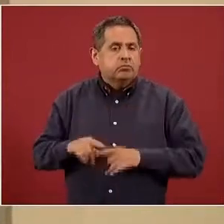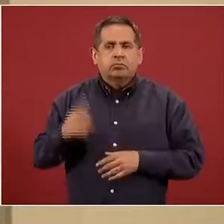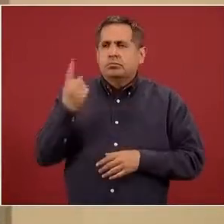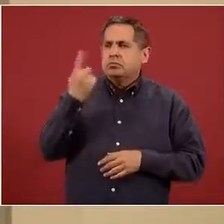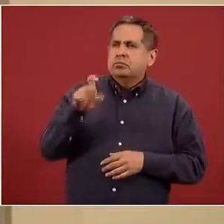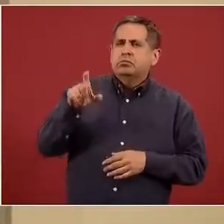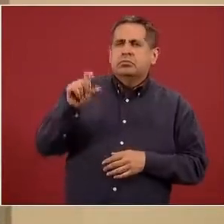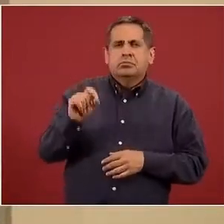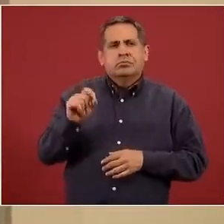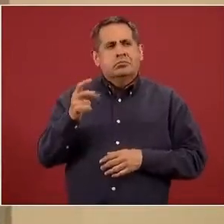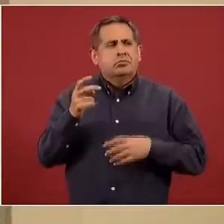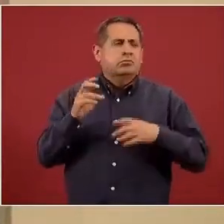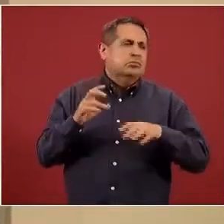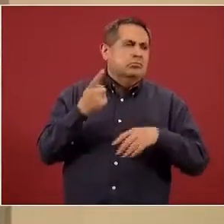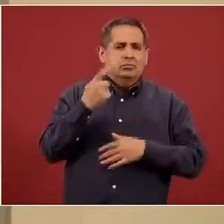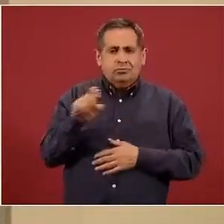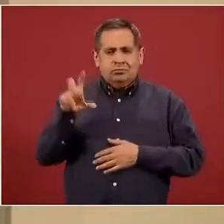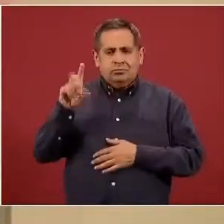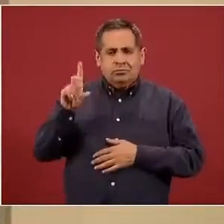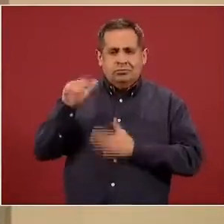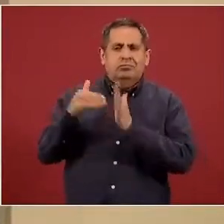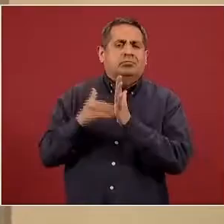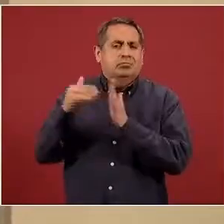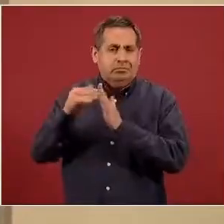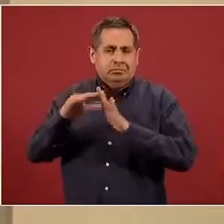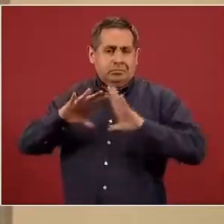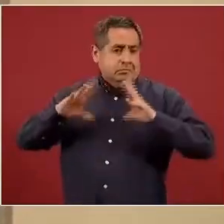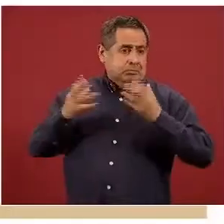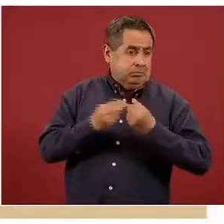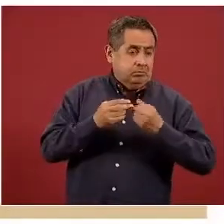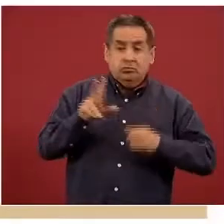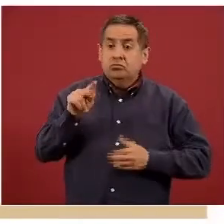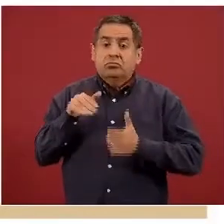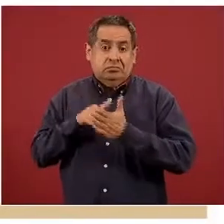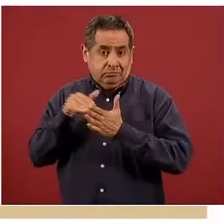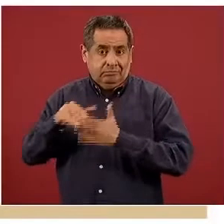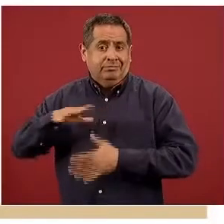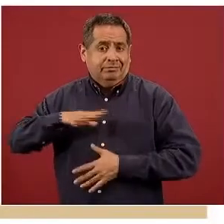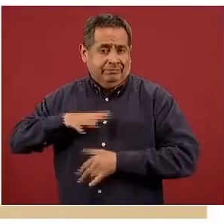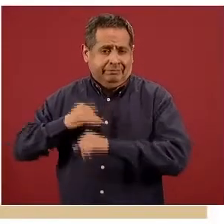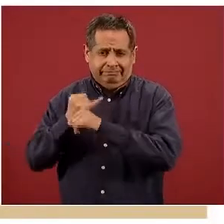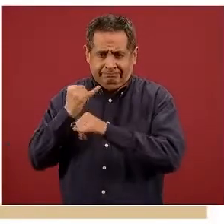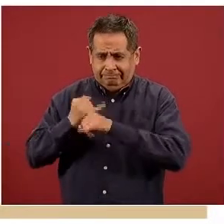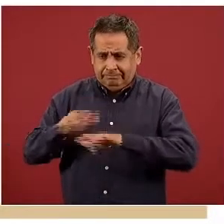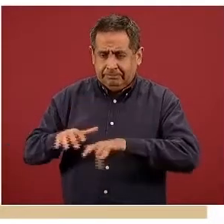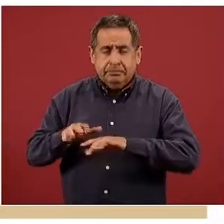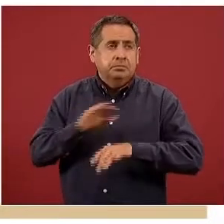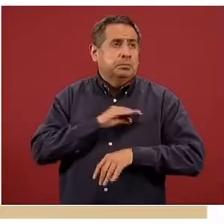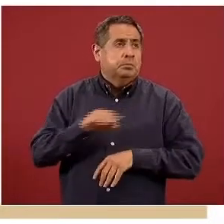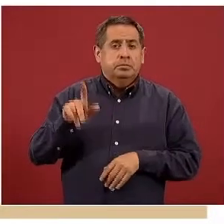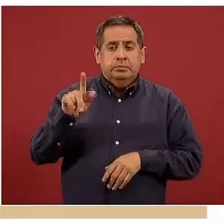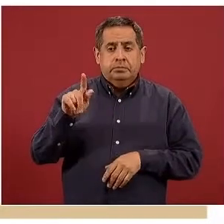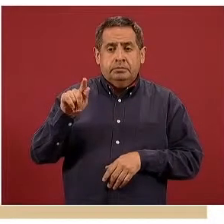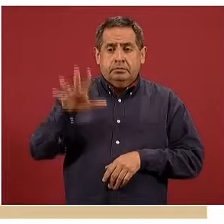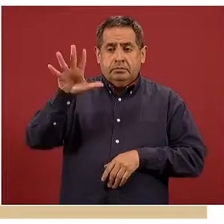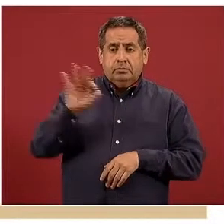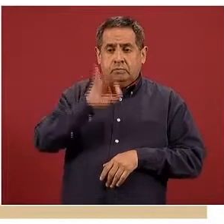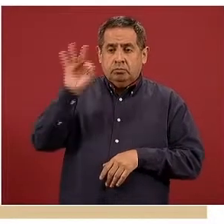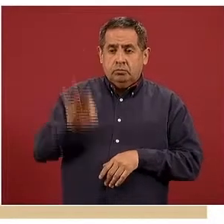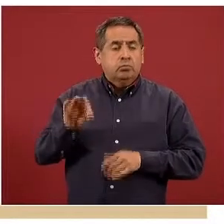120 o 130 millones del total. Imagínense nada más, es casi el 75%